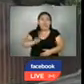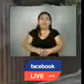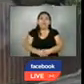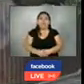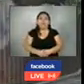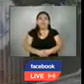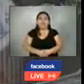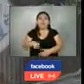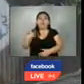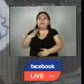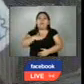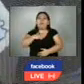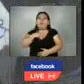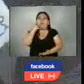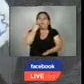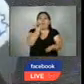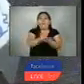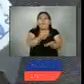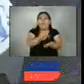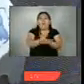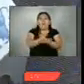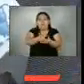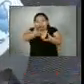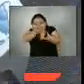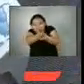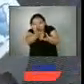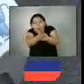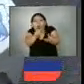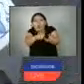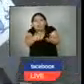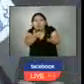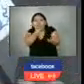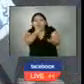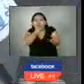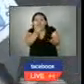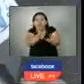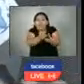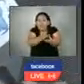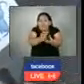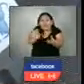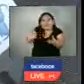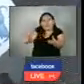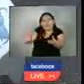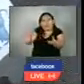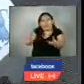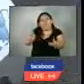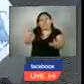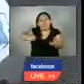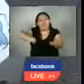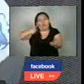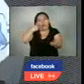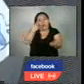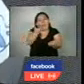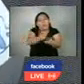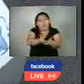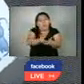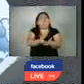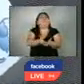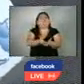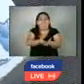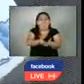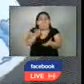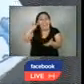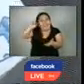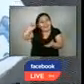los elementos que cuentan o que corren agregados al expediente físico judicial, pues demuestran eso, ¿verdad? Una certeza